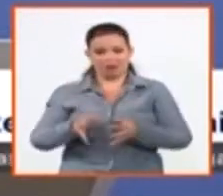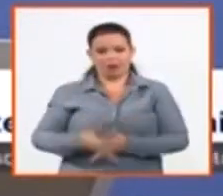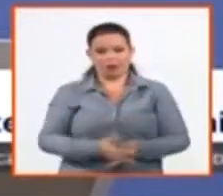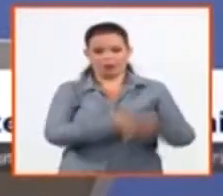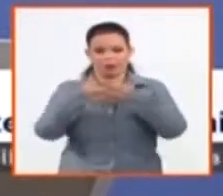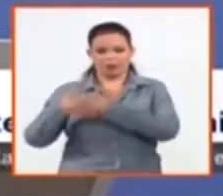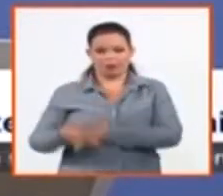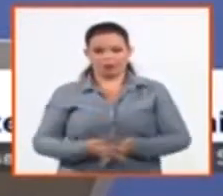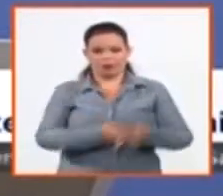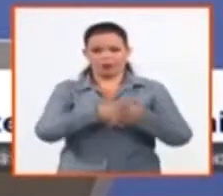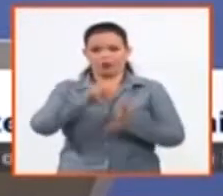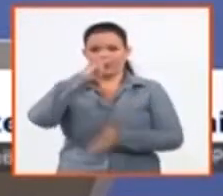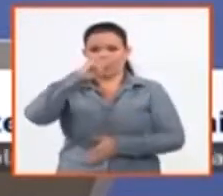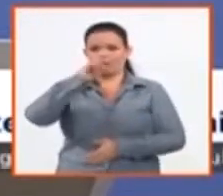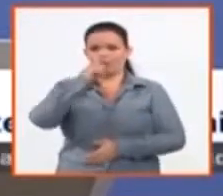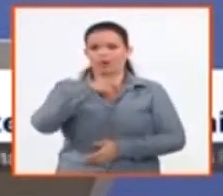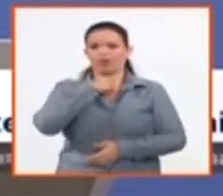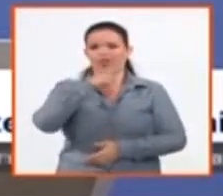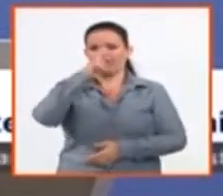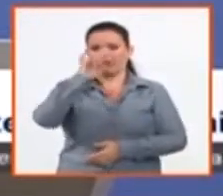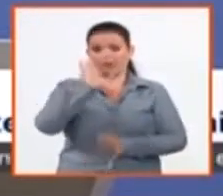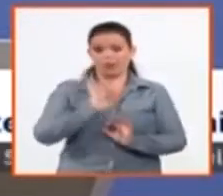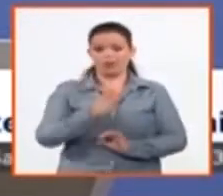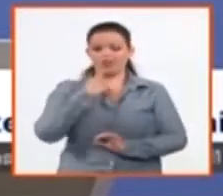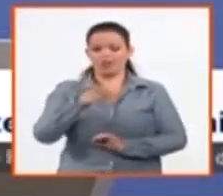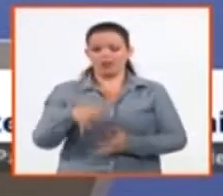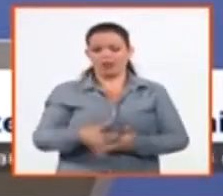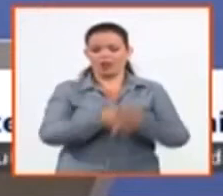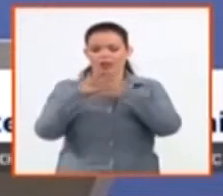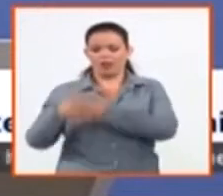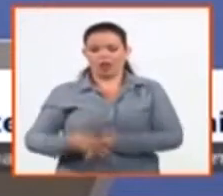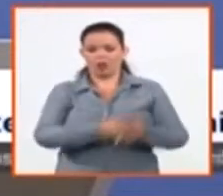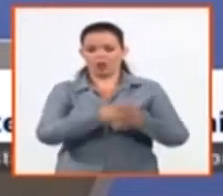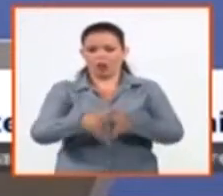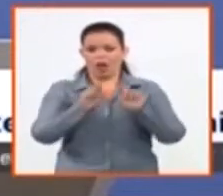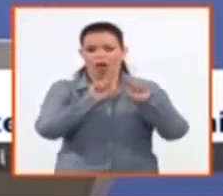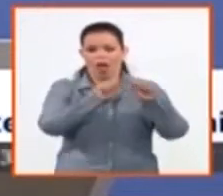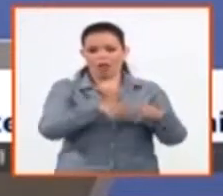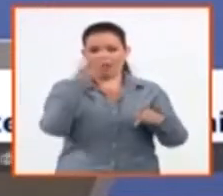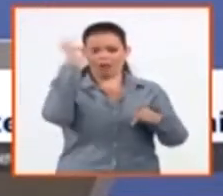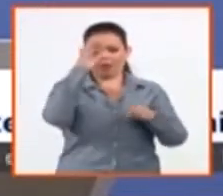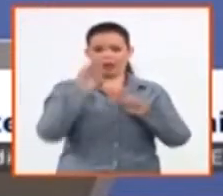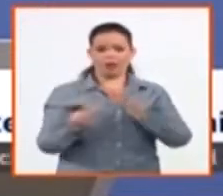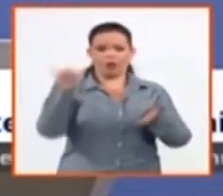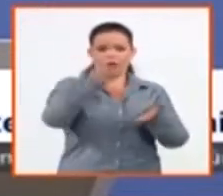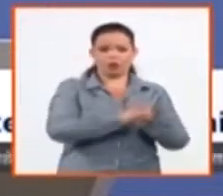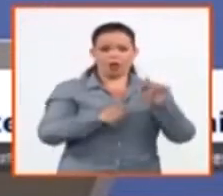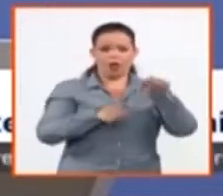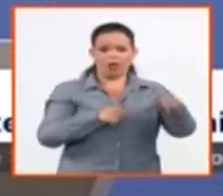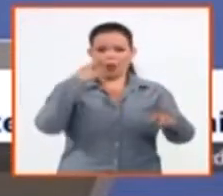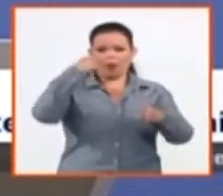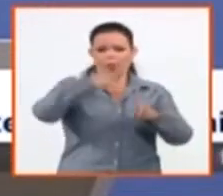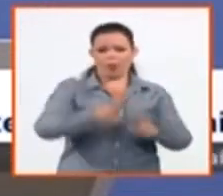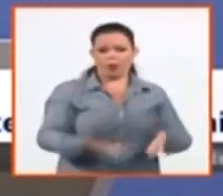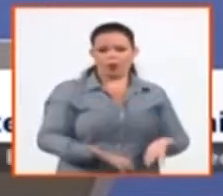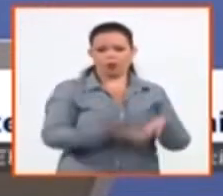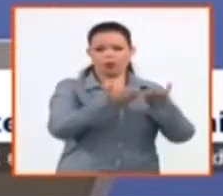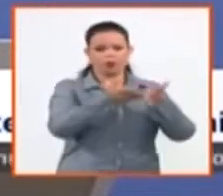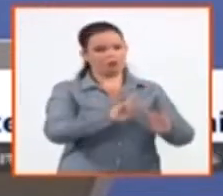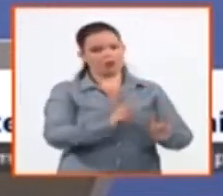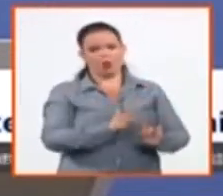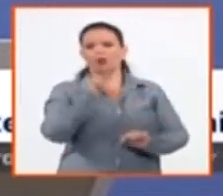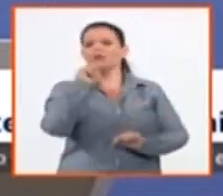reconstruir, y de hecho es verdad. Ya sea en Irak, Siria o Afganistán, podemos ver que allí donde va el ejército